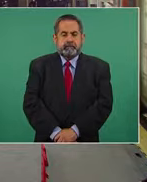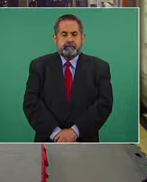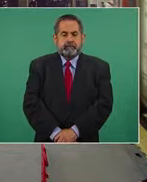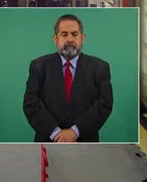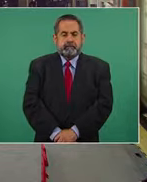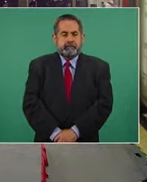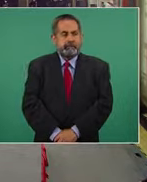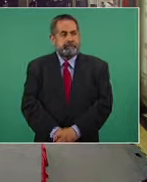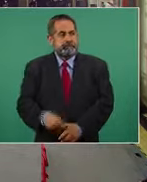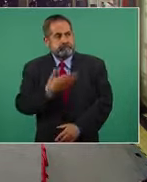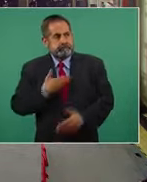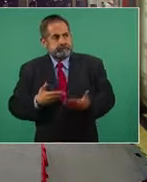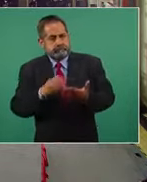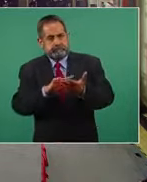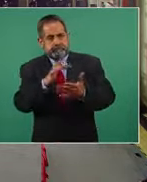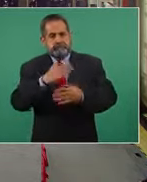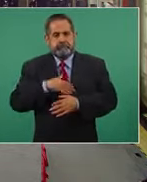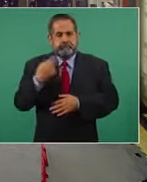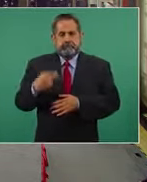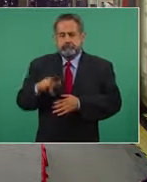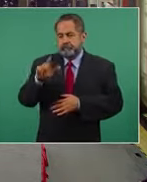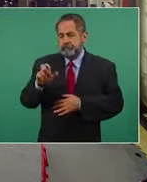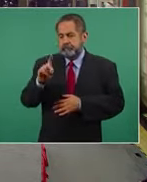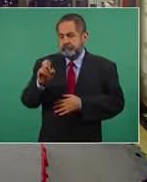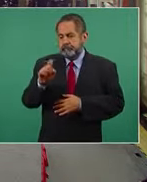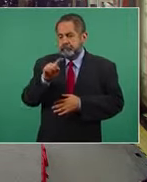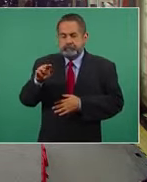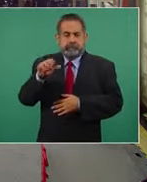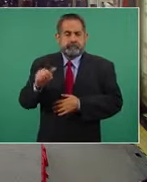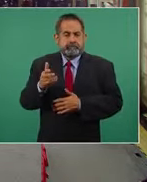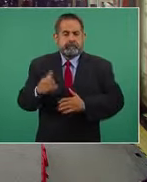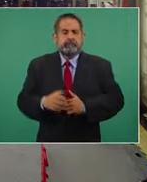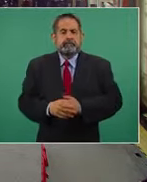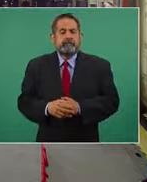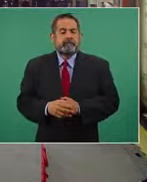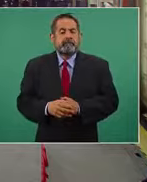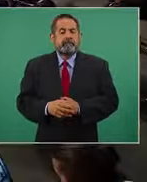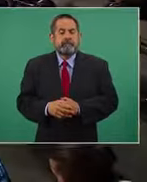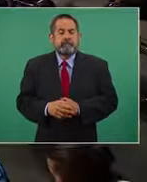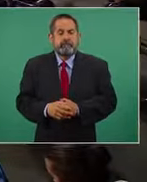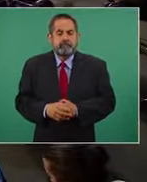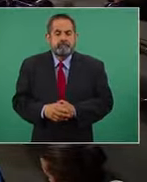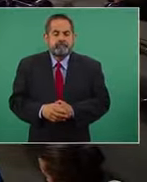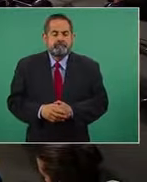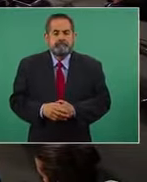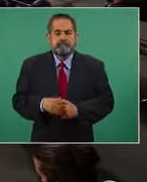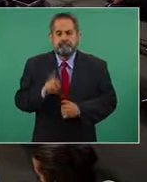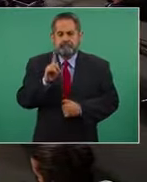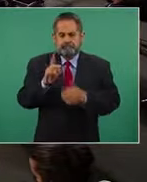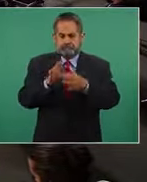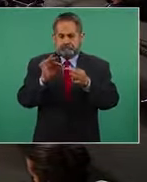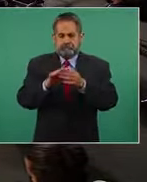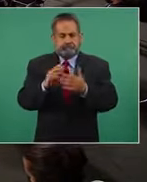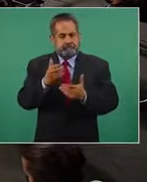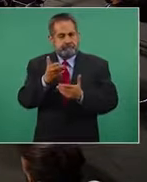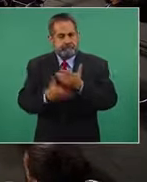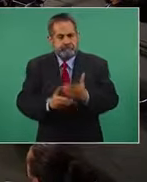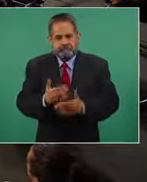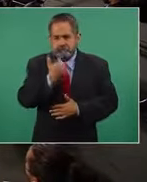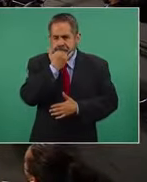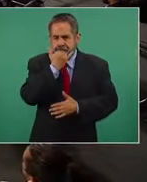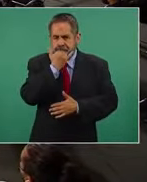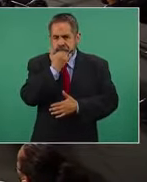Gracias, presidente. Ernesto Ledesma, de Rompeviento TV. En principio, nada más precisar una disculpa a los